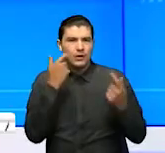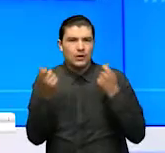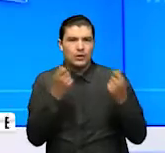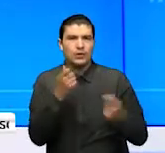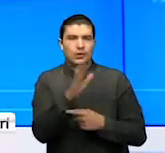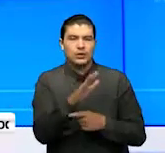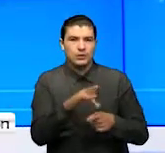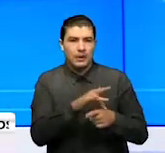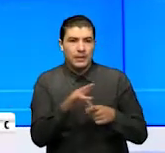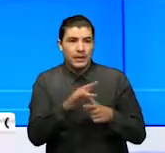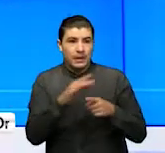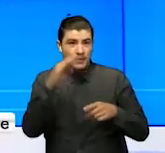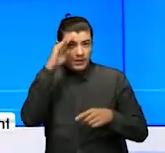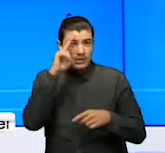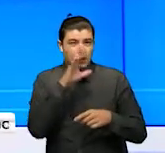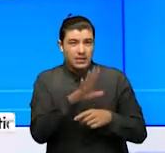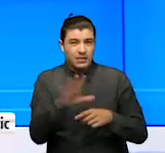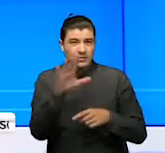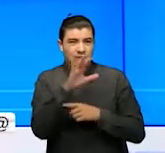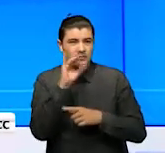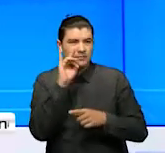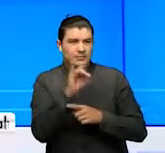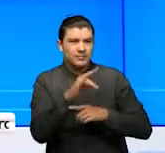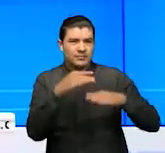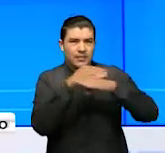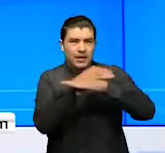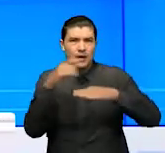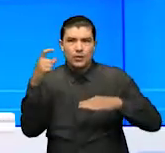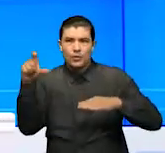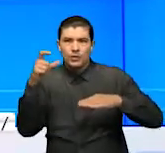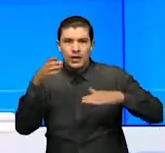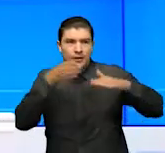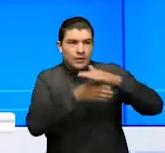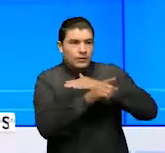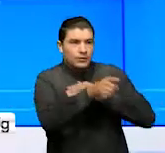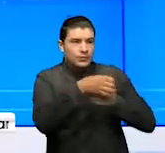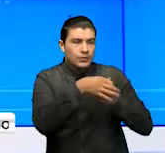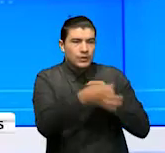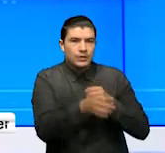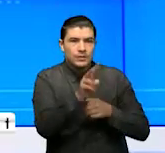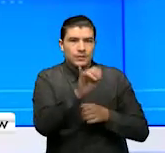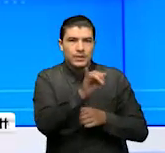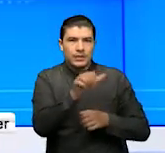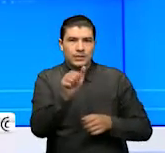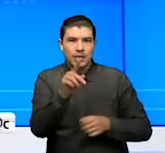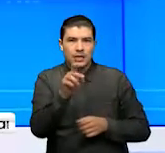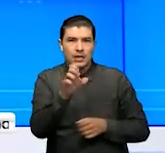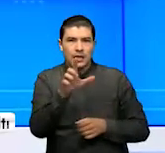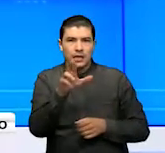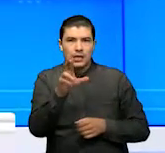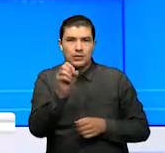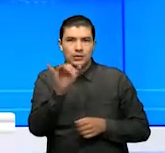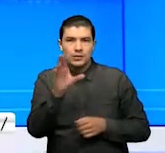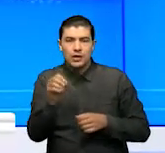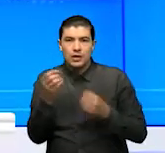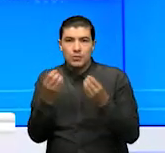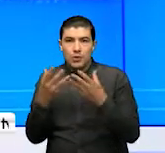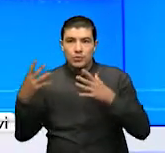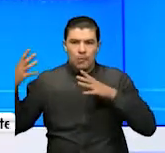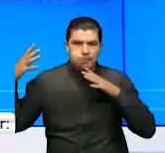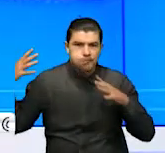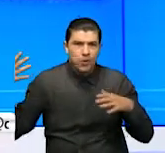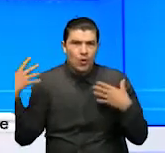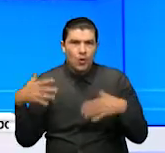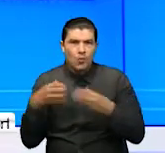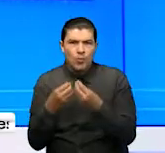se están implementando en las trochas que comunican de forma ilegal a cúcuta y villa del rosario con el estado táchira por donde estarían ingresando grandes